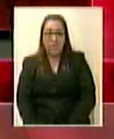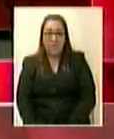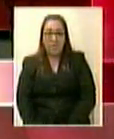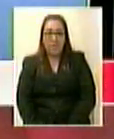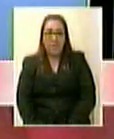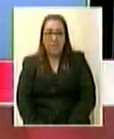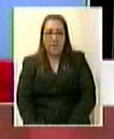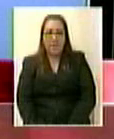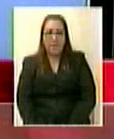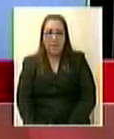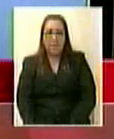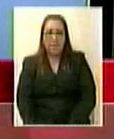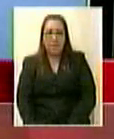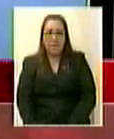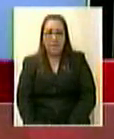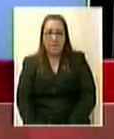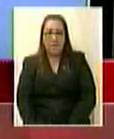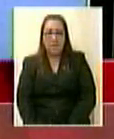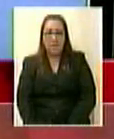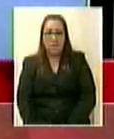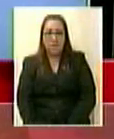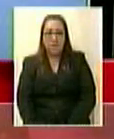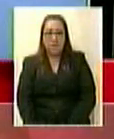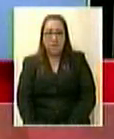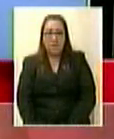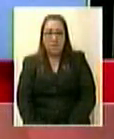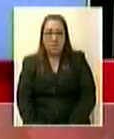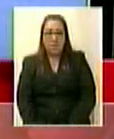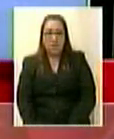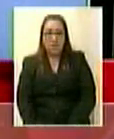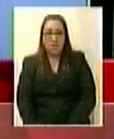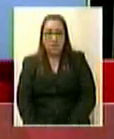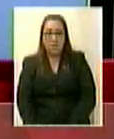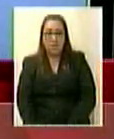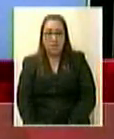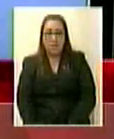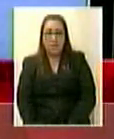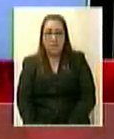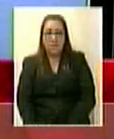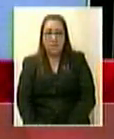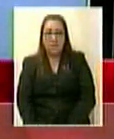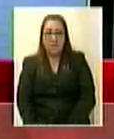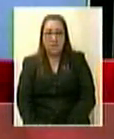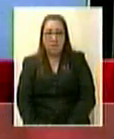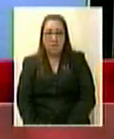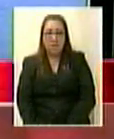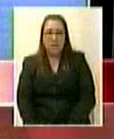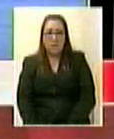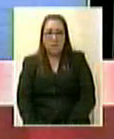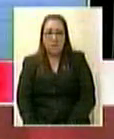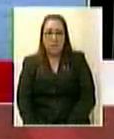¿Qué te rayan? Rayas, rayas, rayas. Glacitas. Son tan ricas las rayitas.